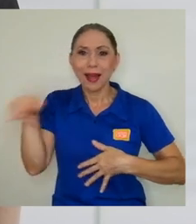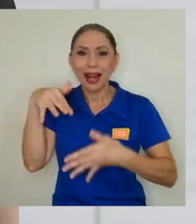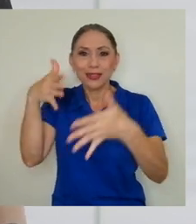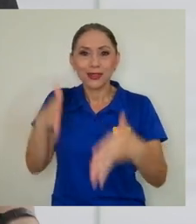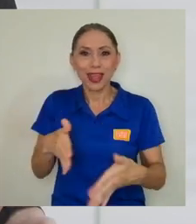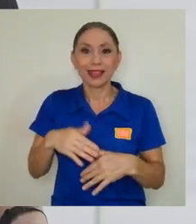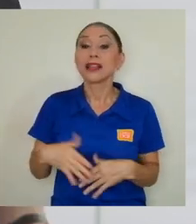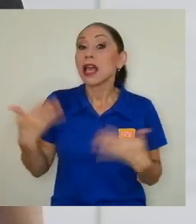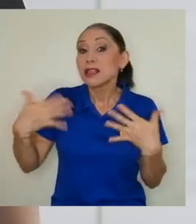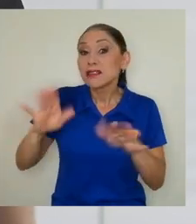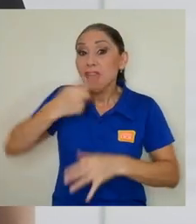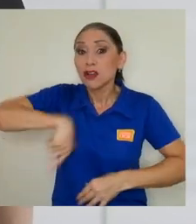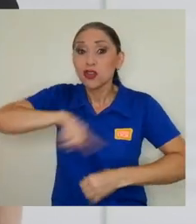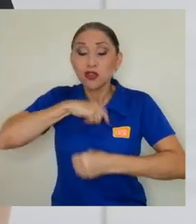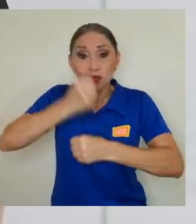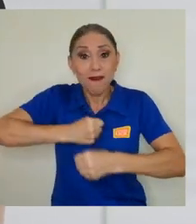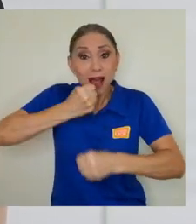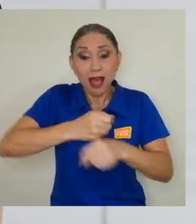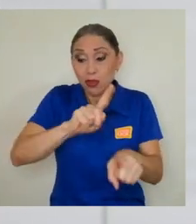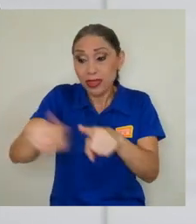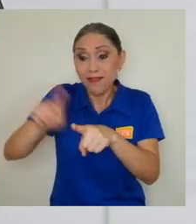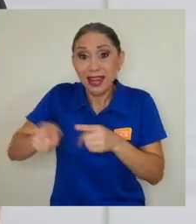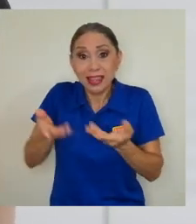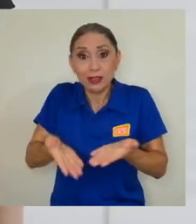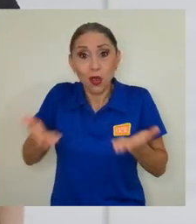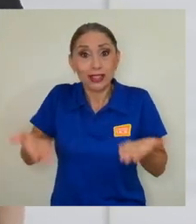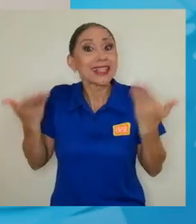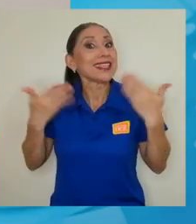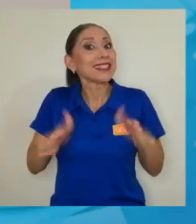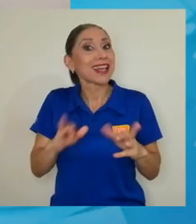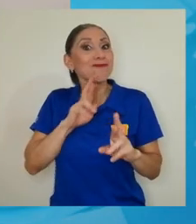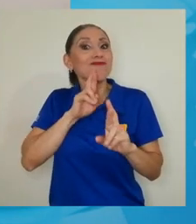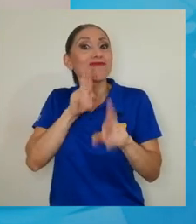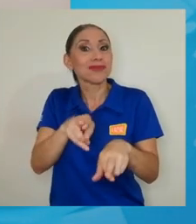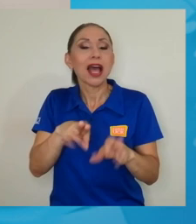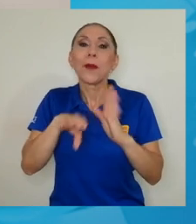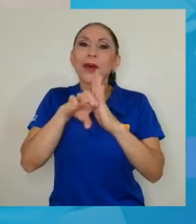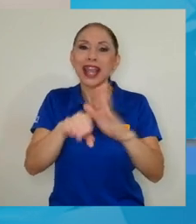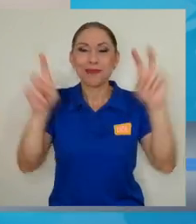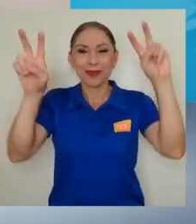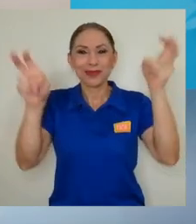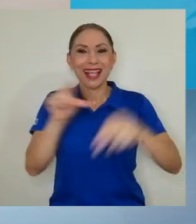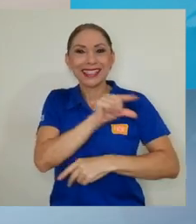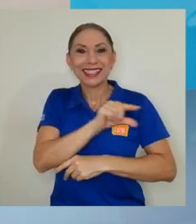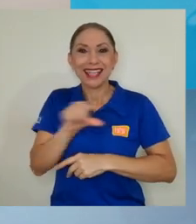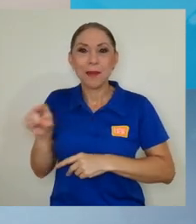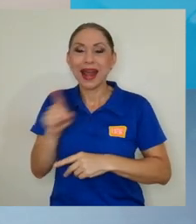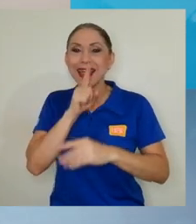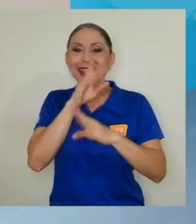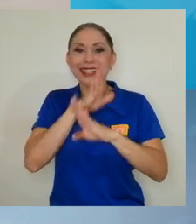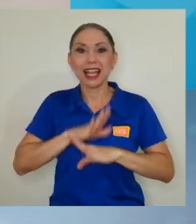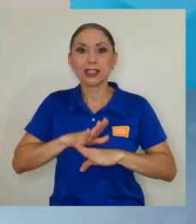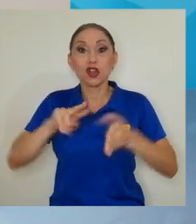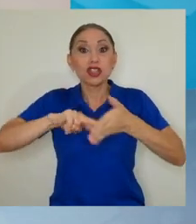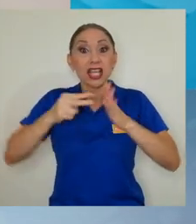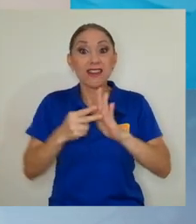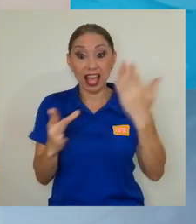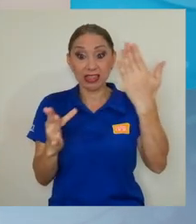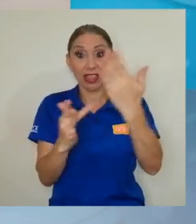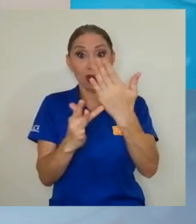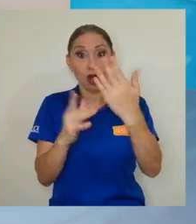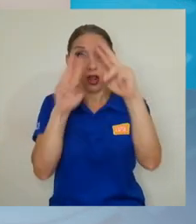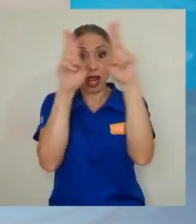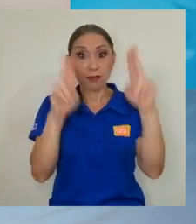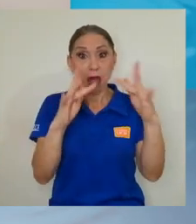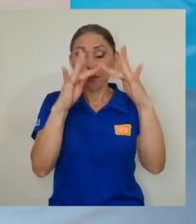en algunas cosas que ya van a empezar a dar frutos este segundo semestre, como la semana del silencio, de desconexión tecnológica, que